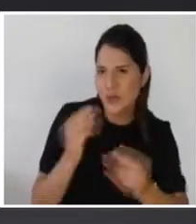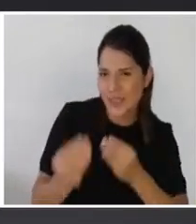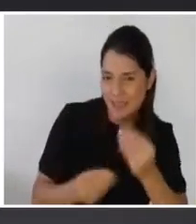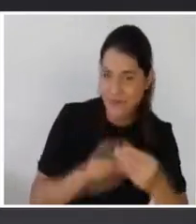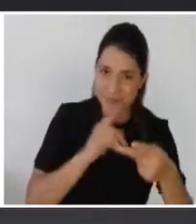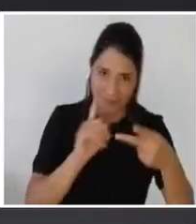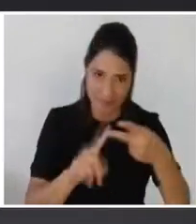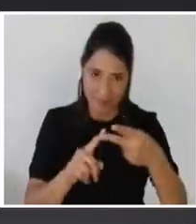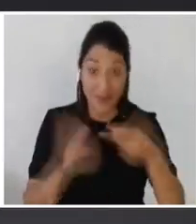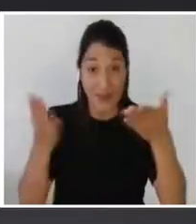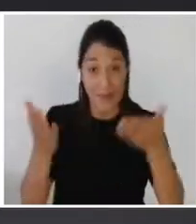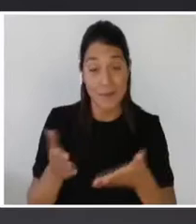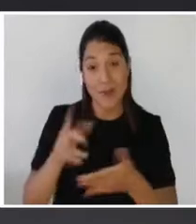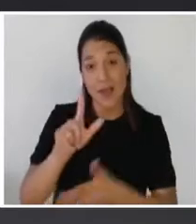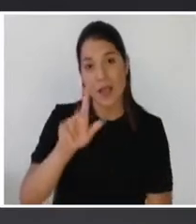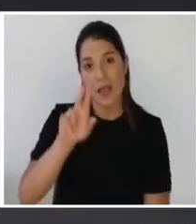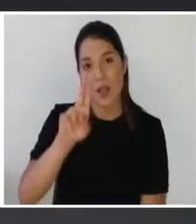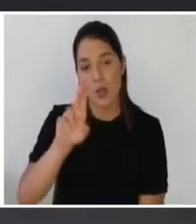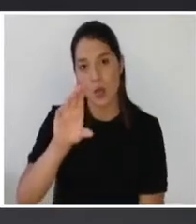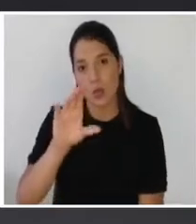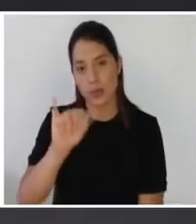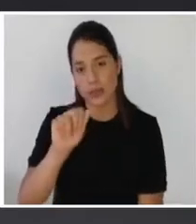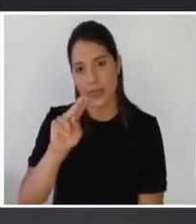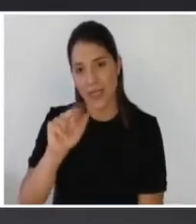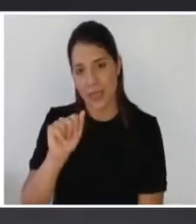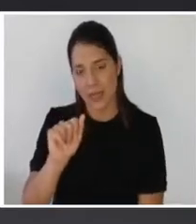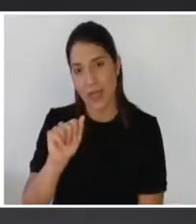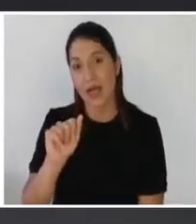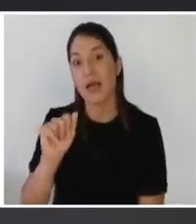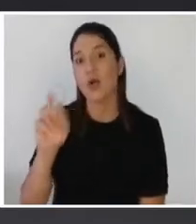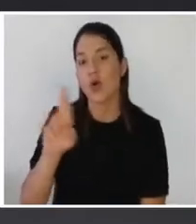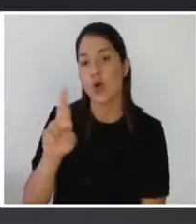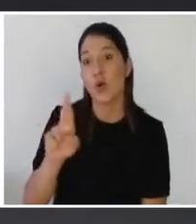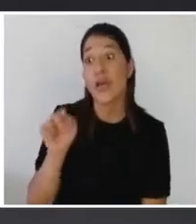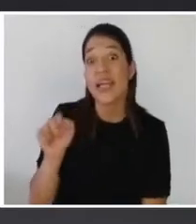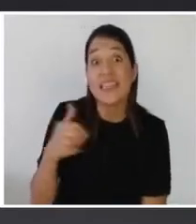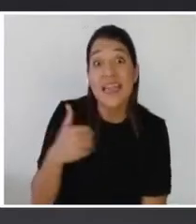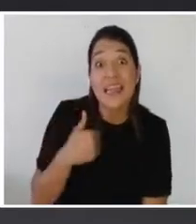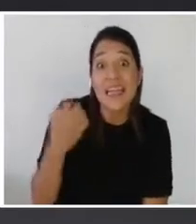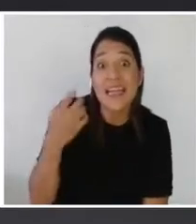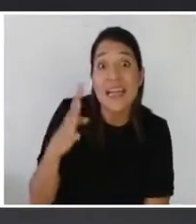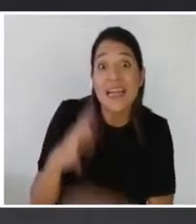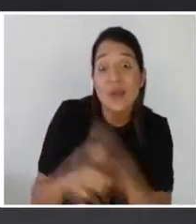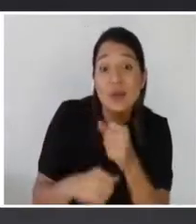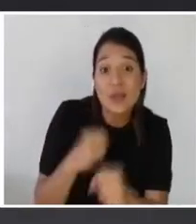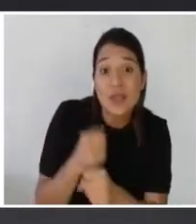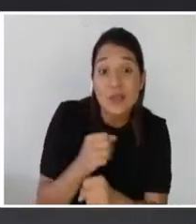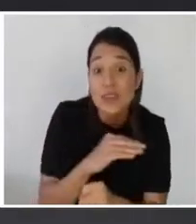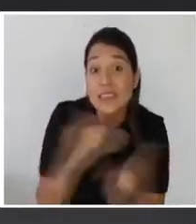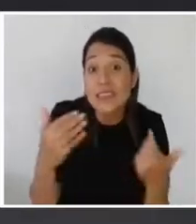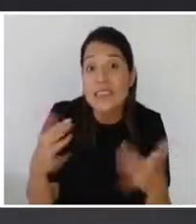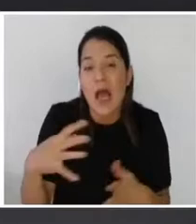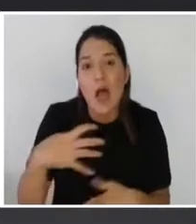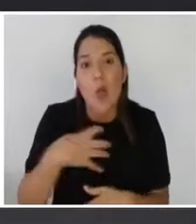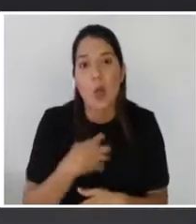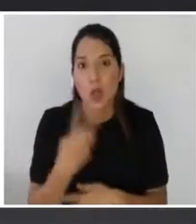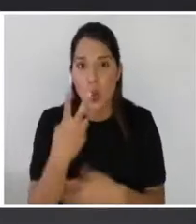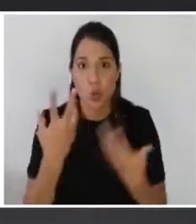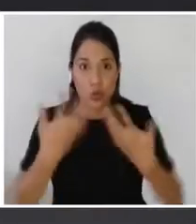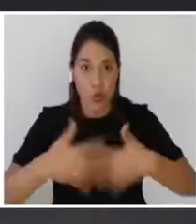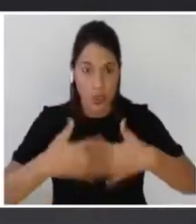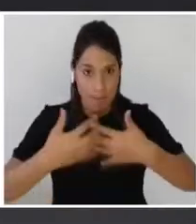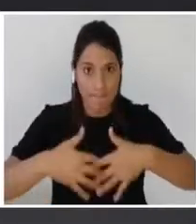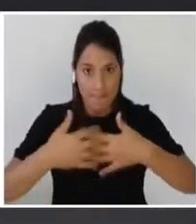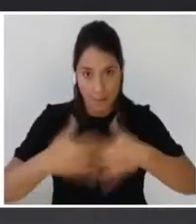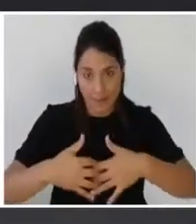a Luciana Rovira Chávez. Luciana tiene apenas 14 años y ya es dueña de dos empresas, dos emprendimientos,